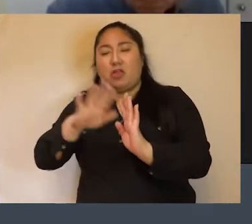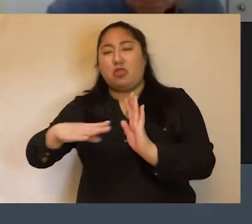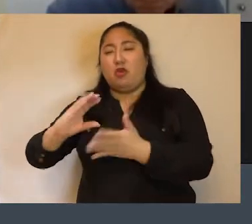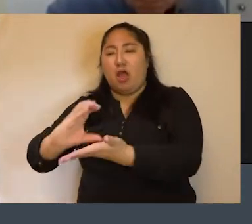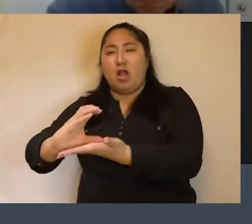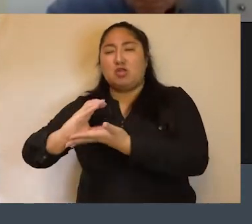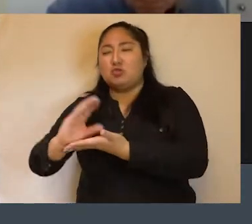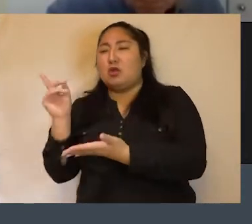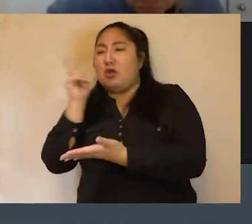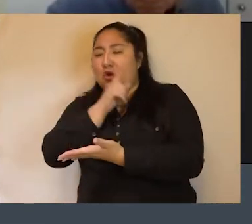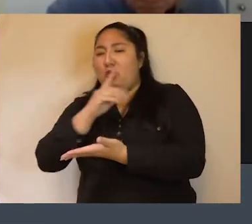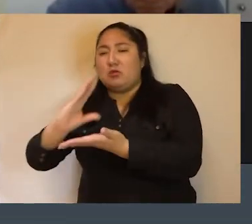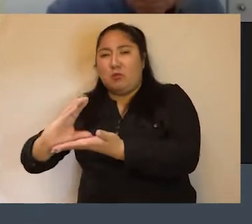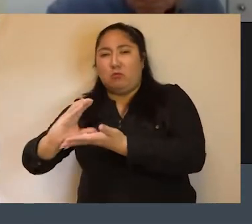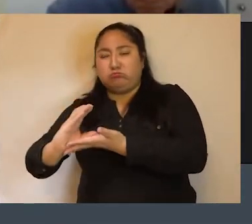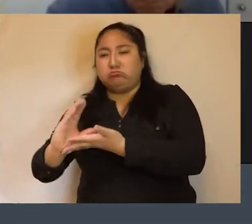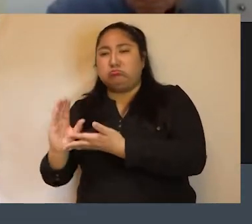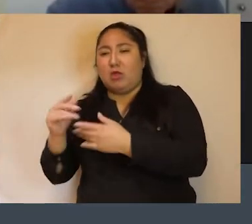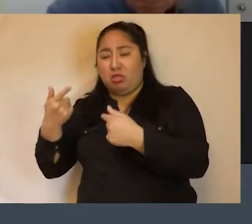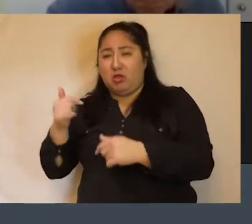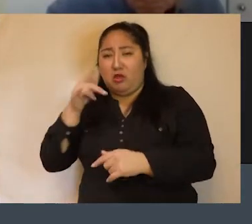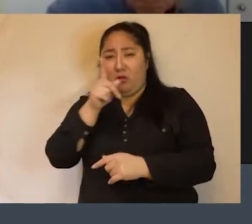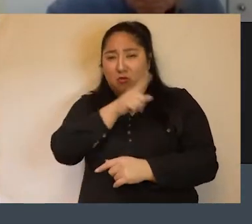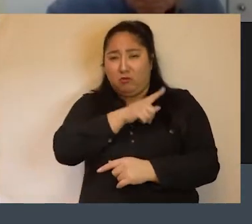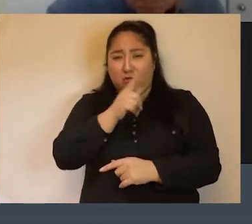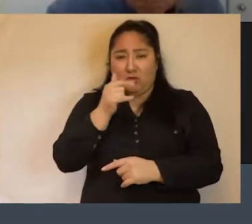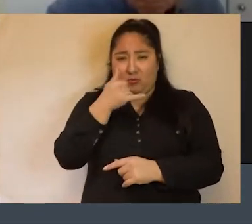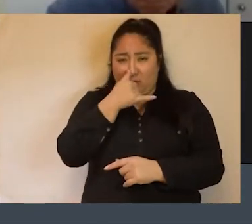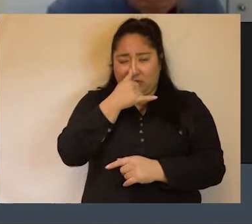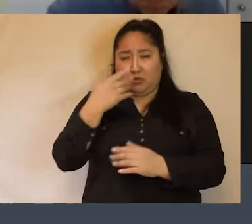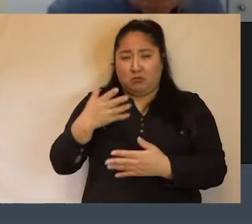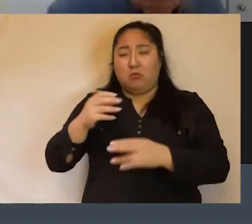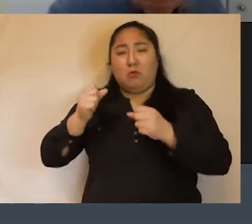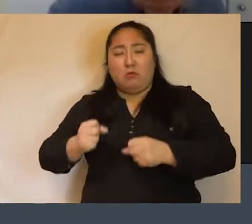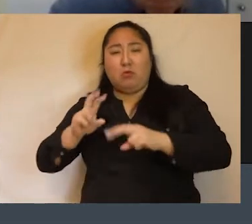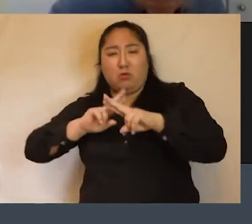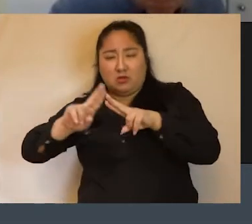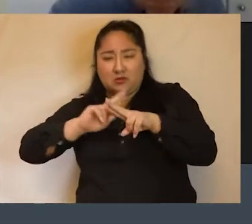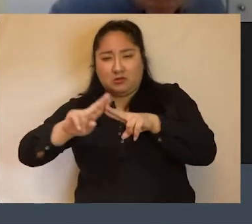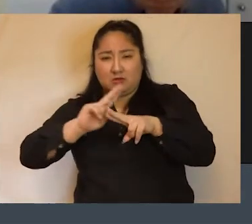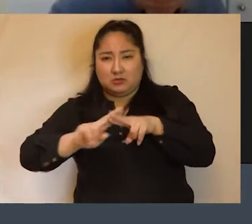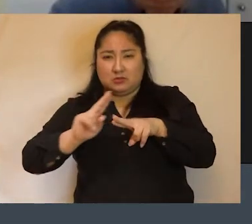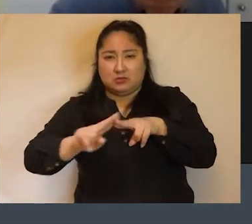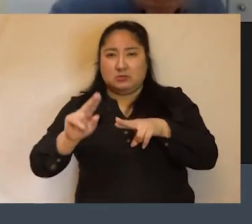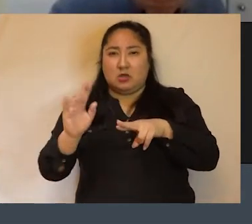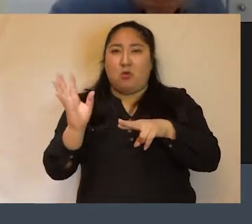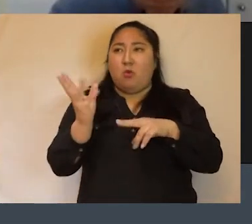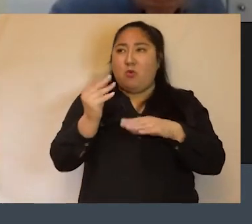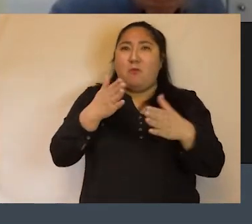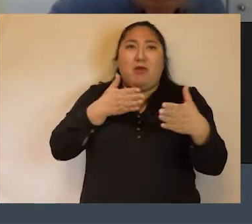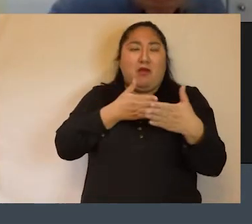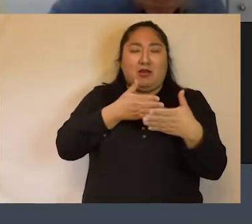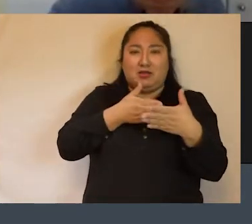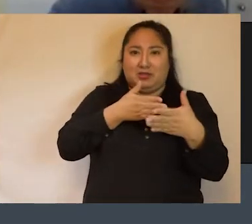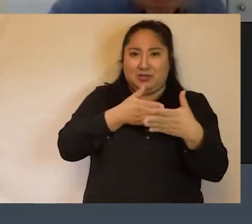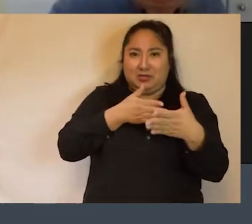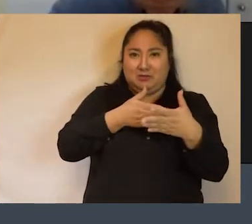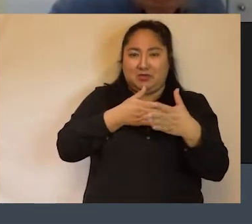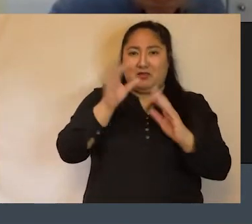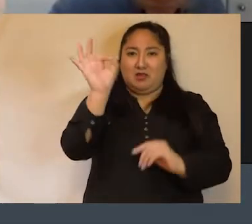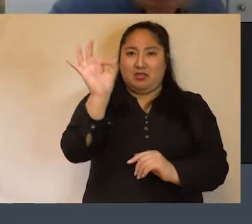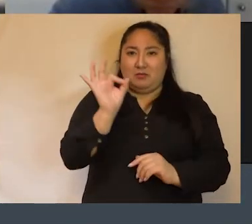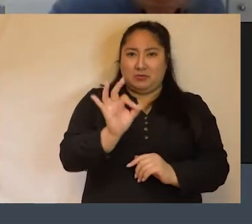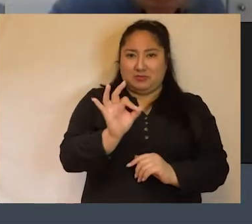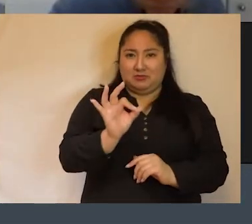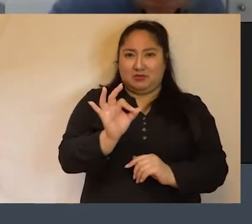y a las últimas ganancias que ha tenido para elaborar un número y un